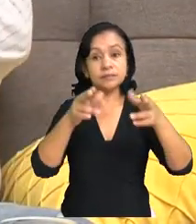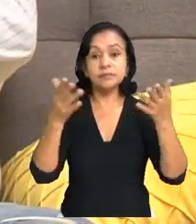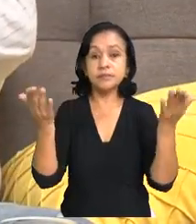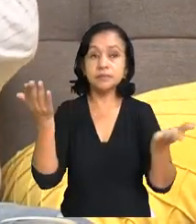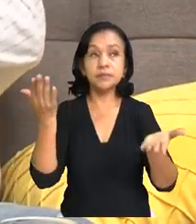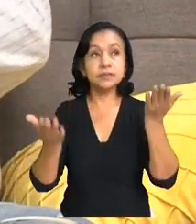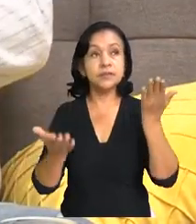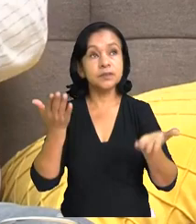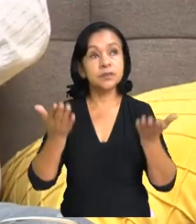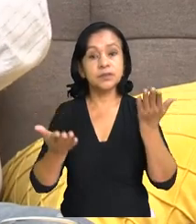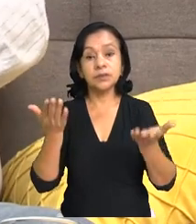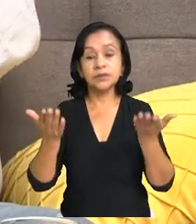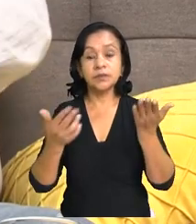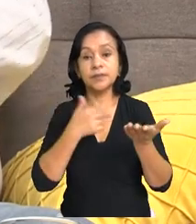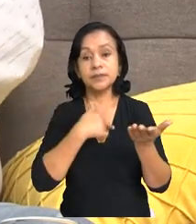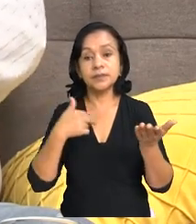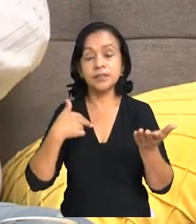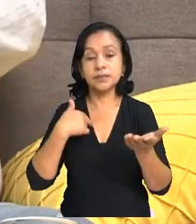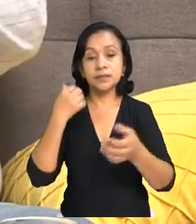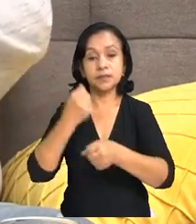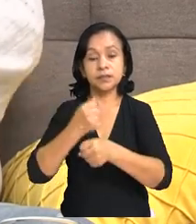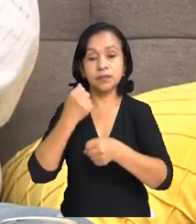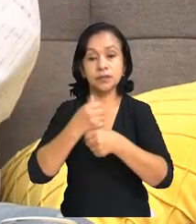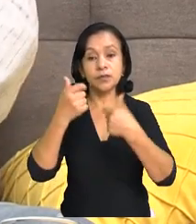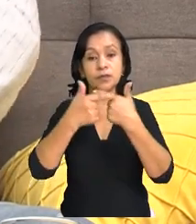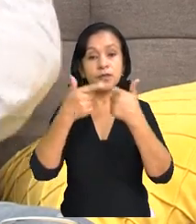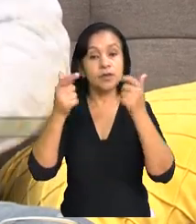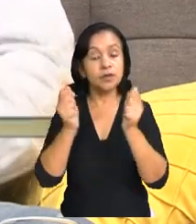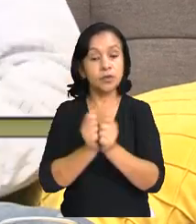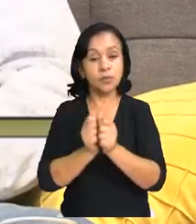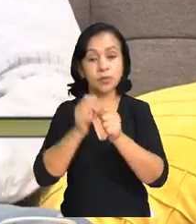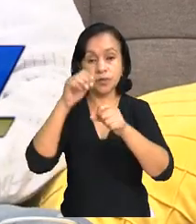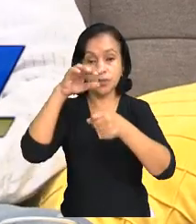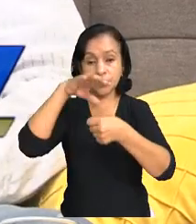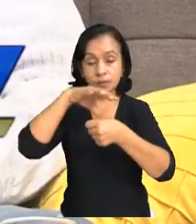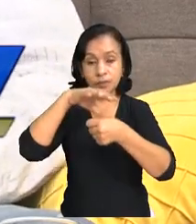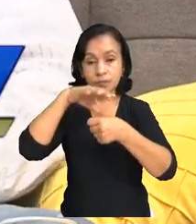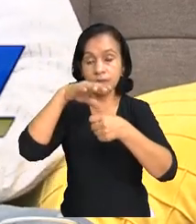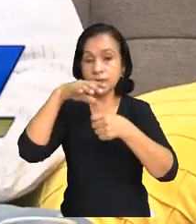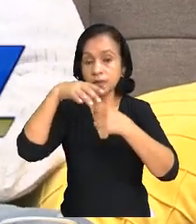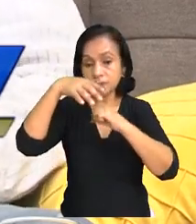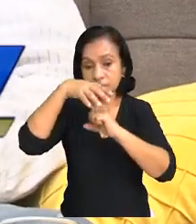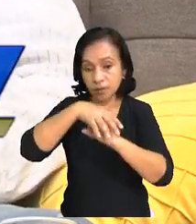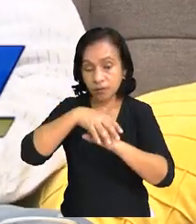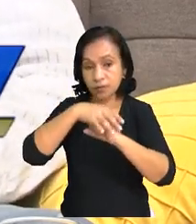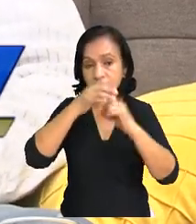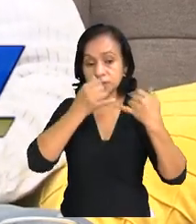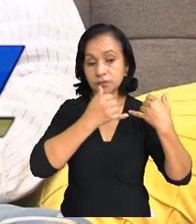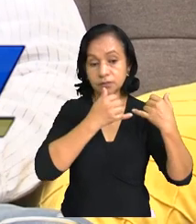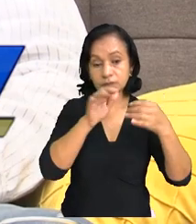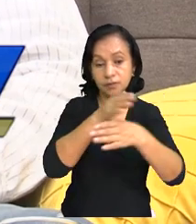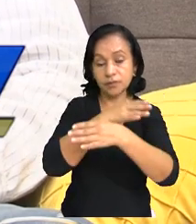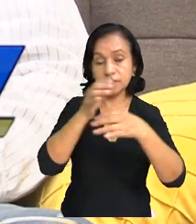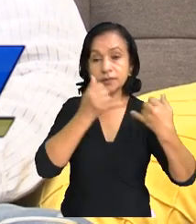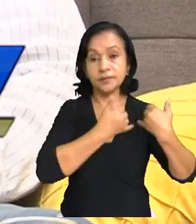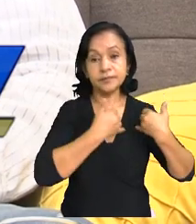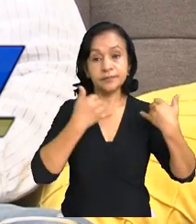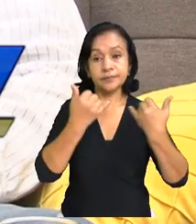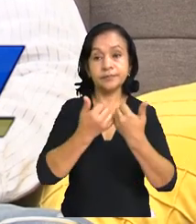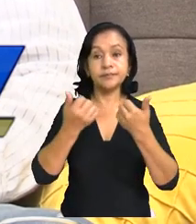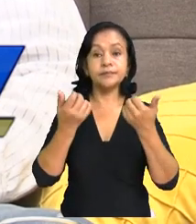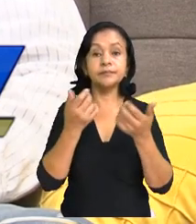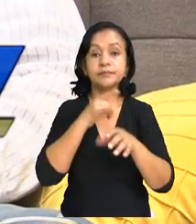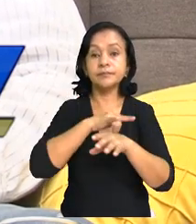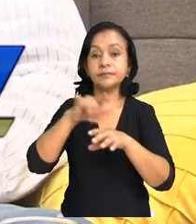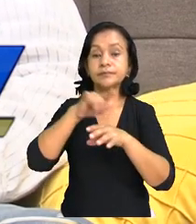aquí se trabajó en una comisión interinstitucional que involucraba a estas instituciones que hemos hablado, y se contrataron